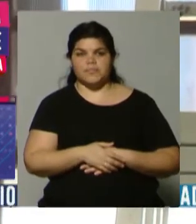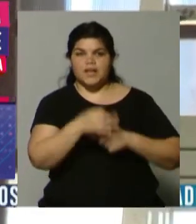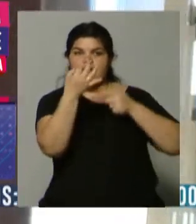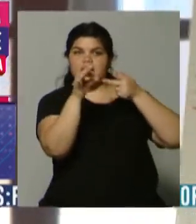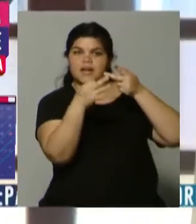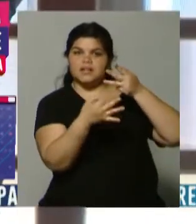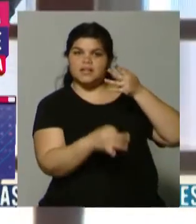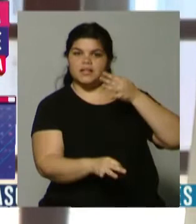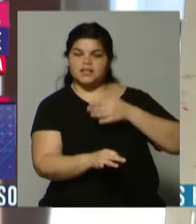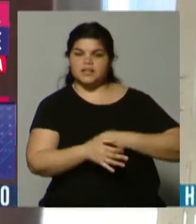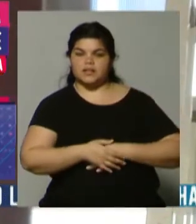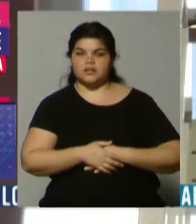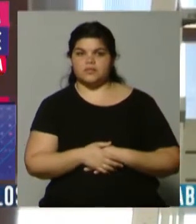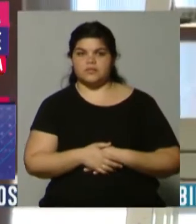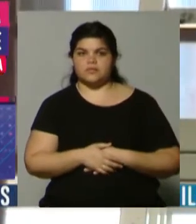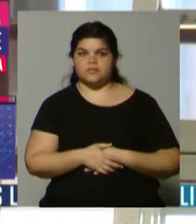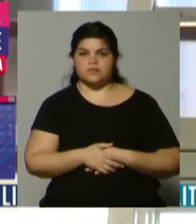características de